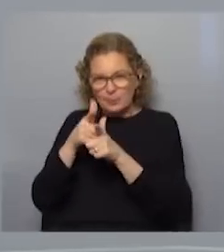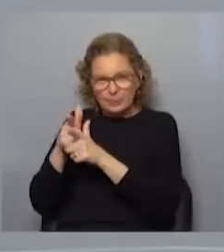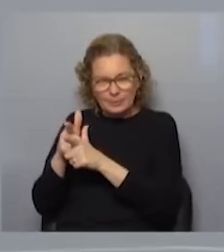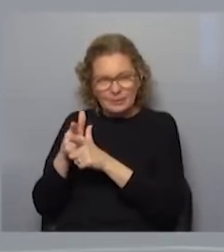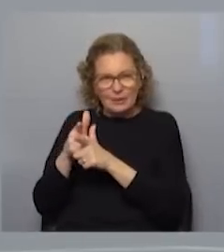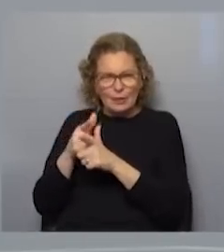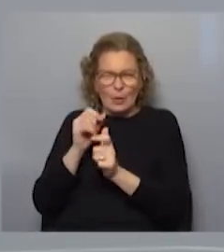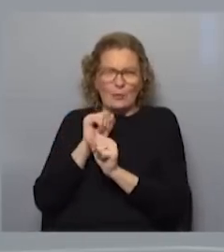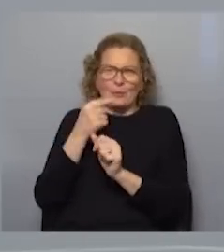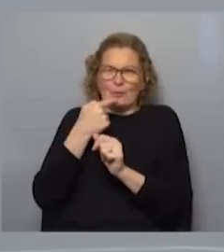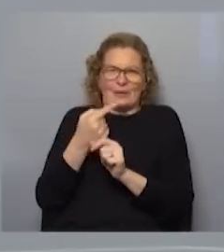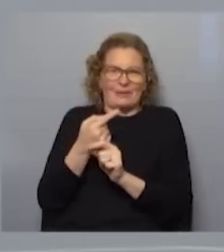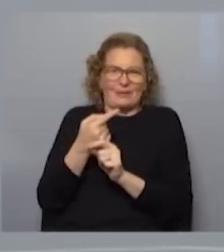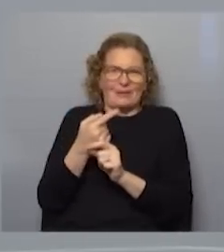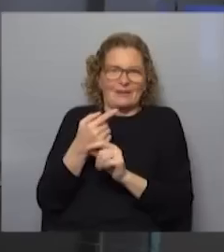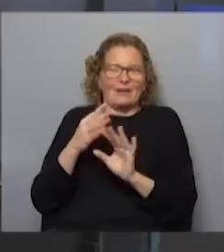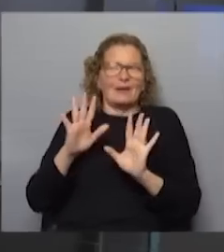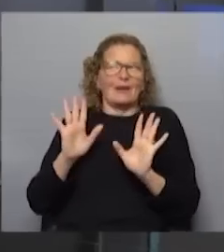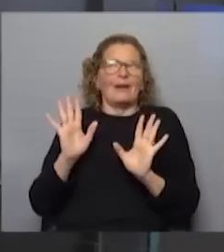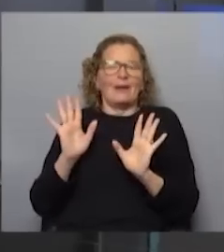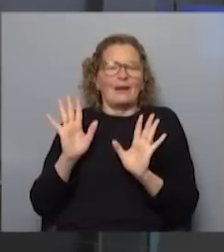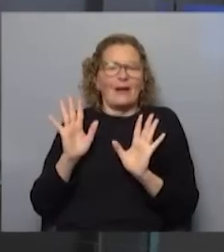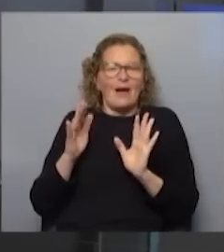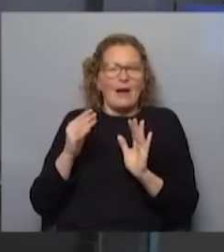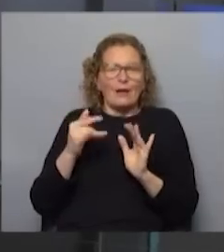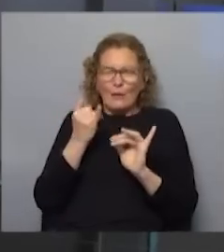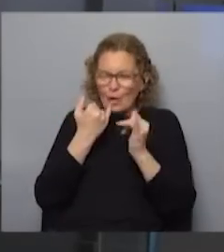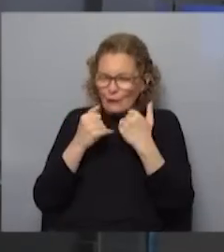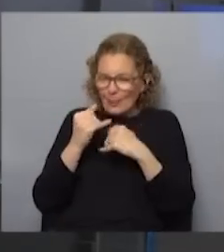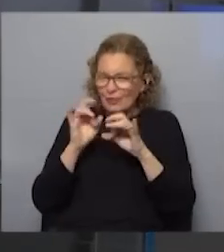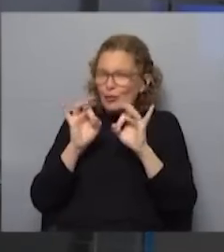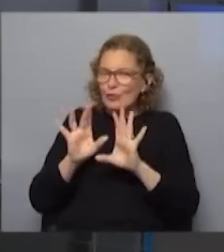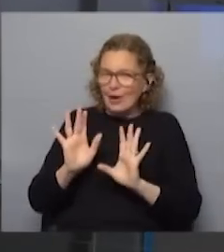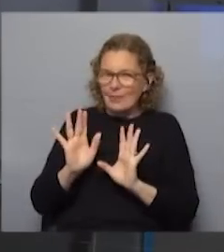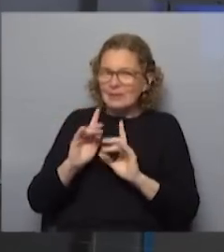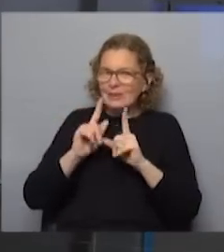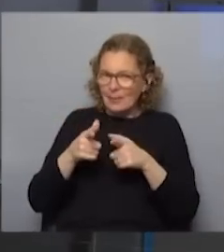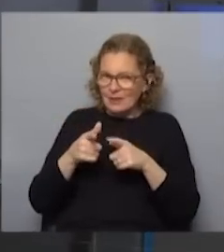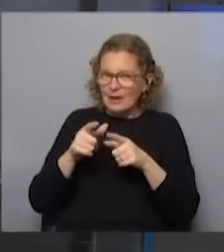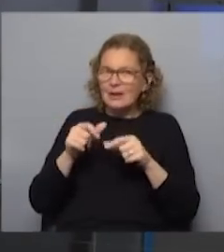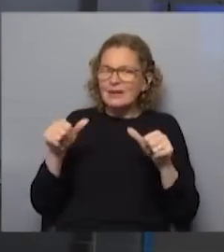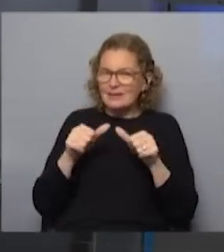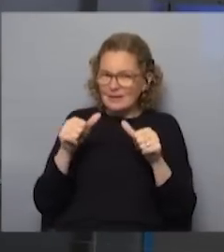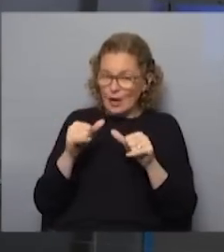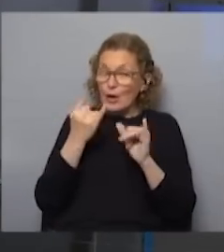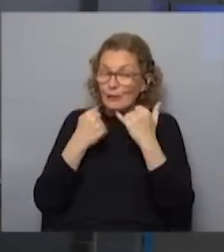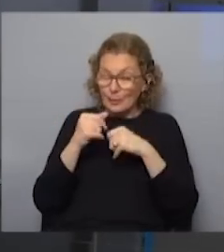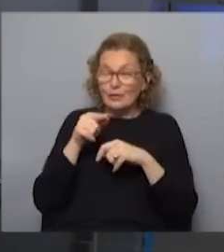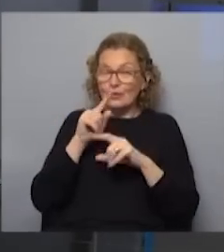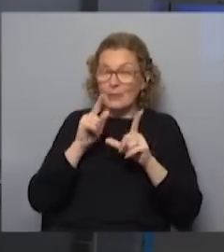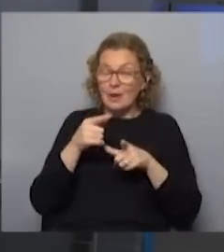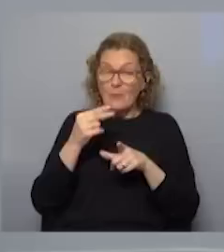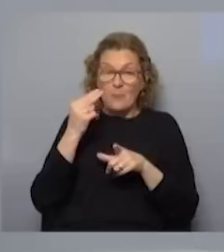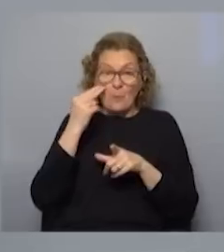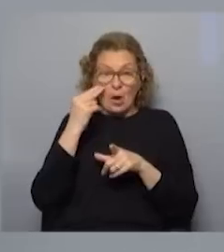no podemos decir que simplemente fuera Tener información también actuaron sobre esa información y